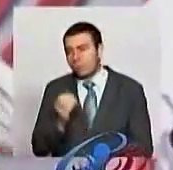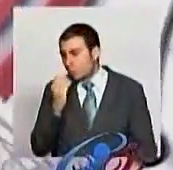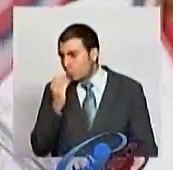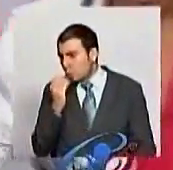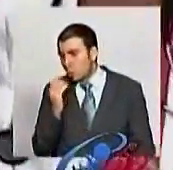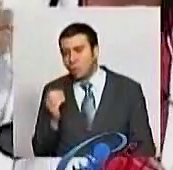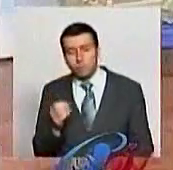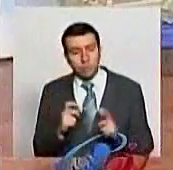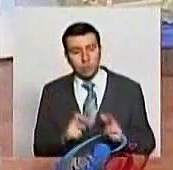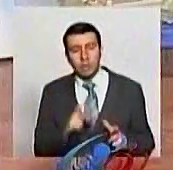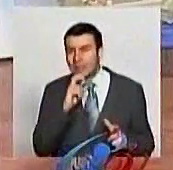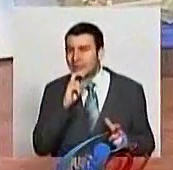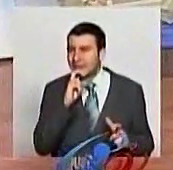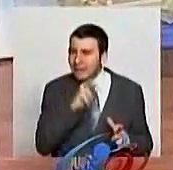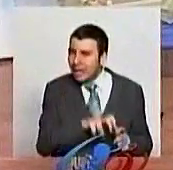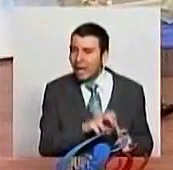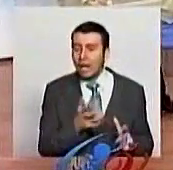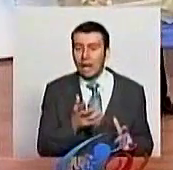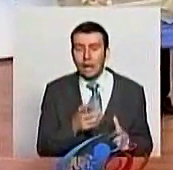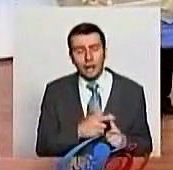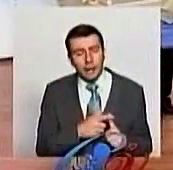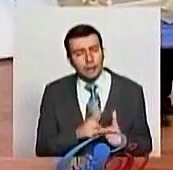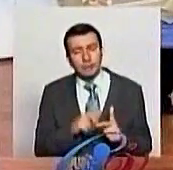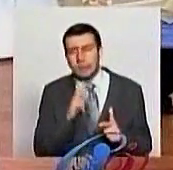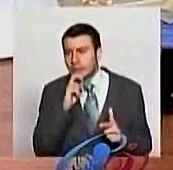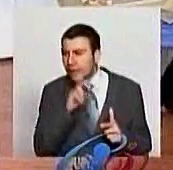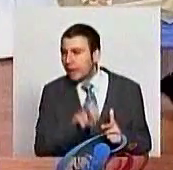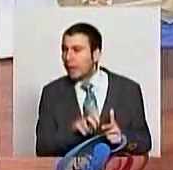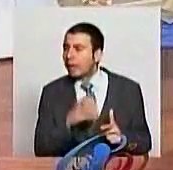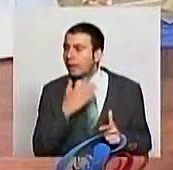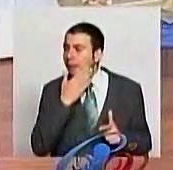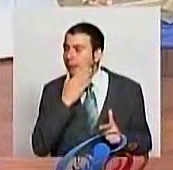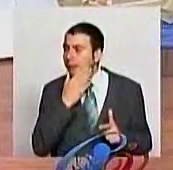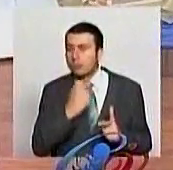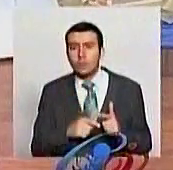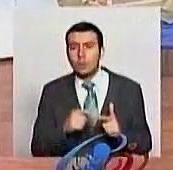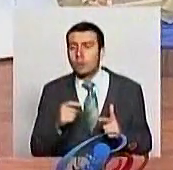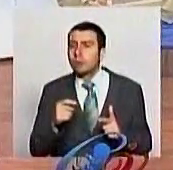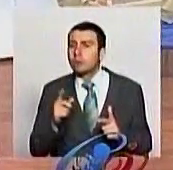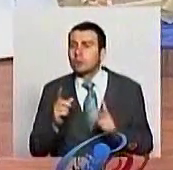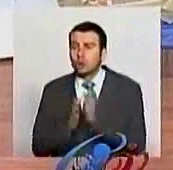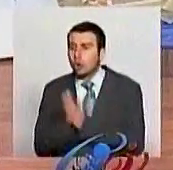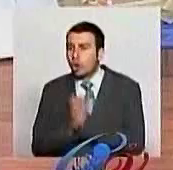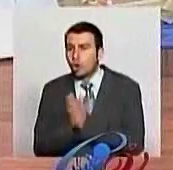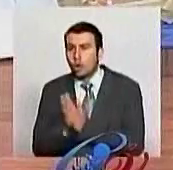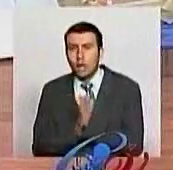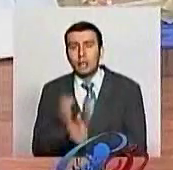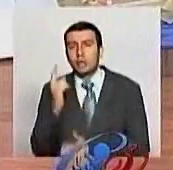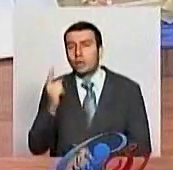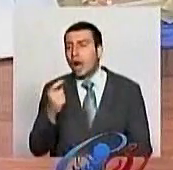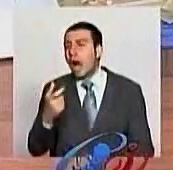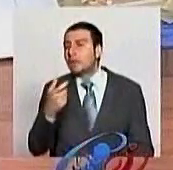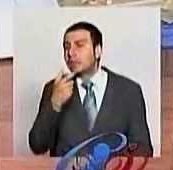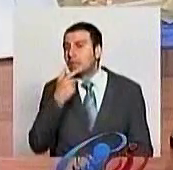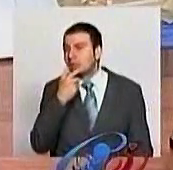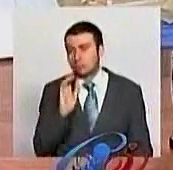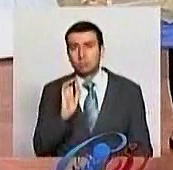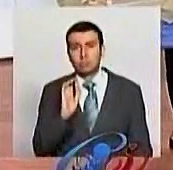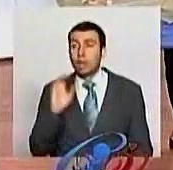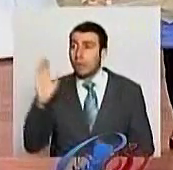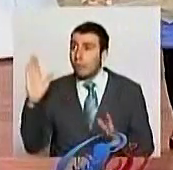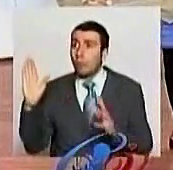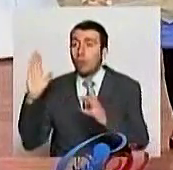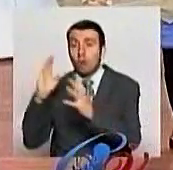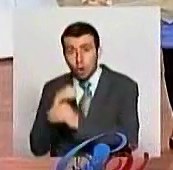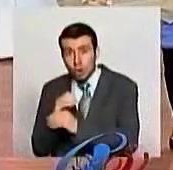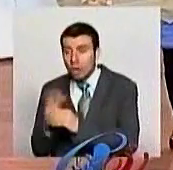como carne, ¿cierto? Carnita, y me lo tomo con chocolate y una tostada. Y de noche tomo